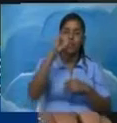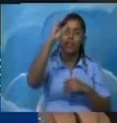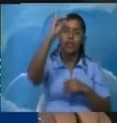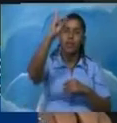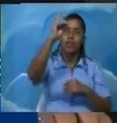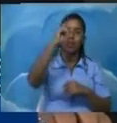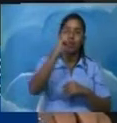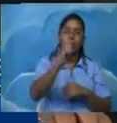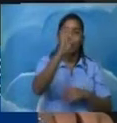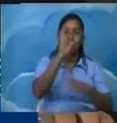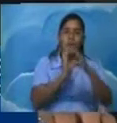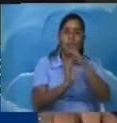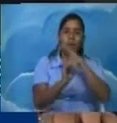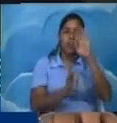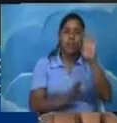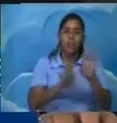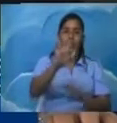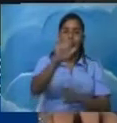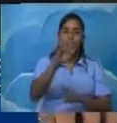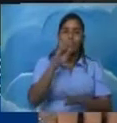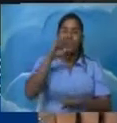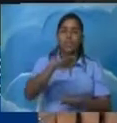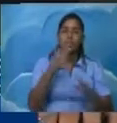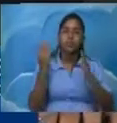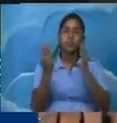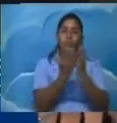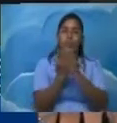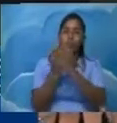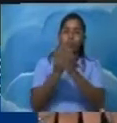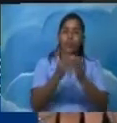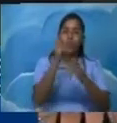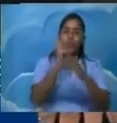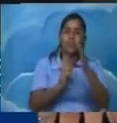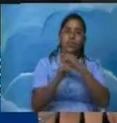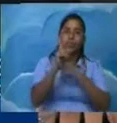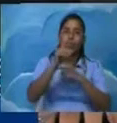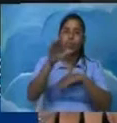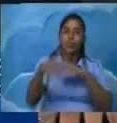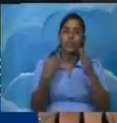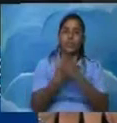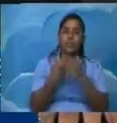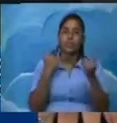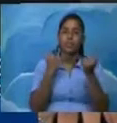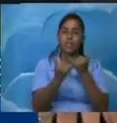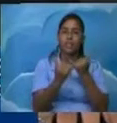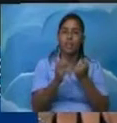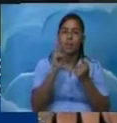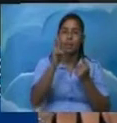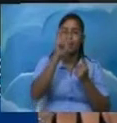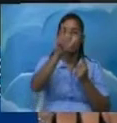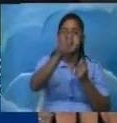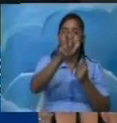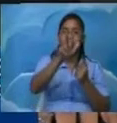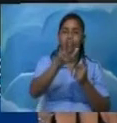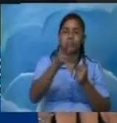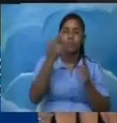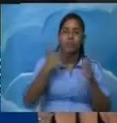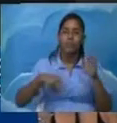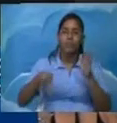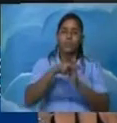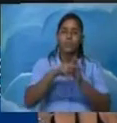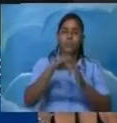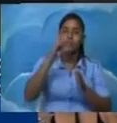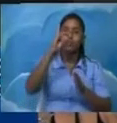Deuteronomio capítulo 15. Estaremos estudiando desde el versículo 1 hasta el final, el 23. Repito,